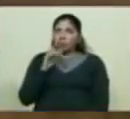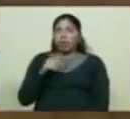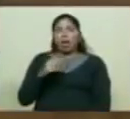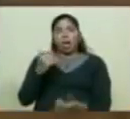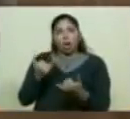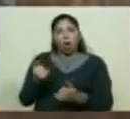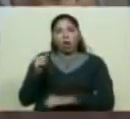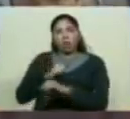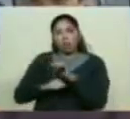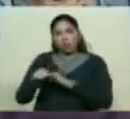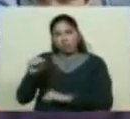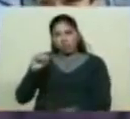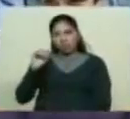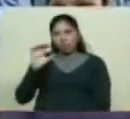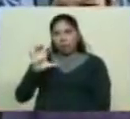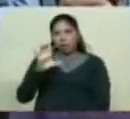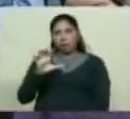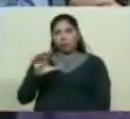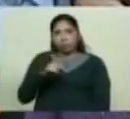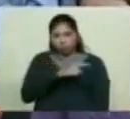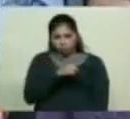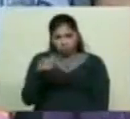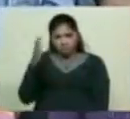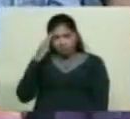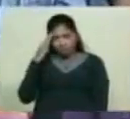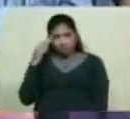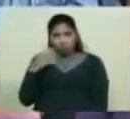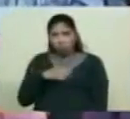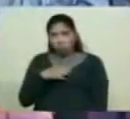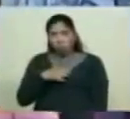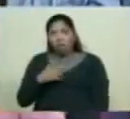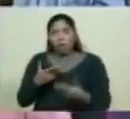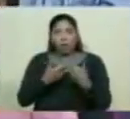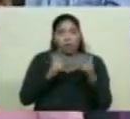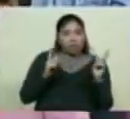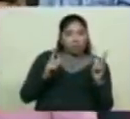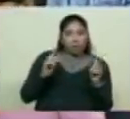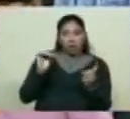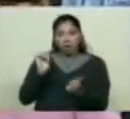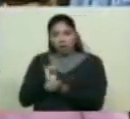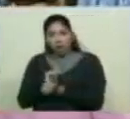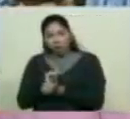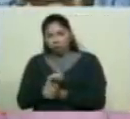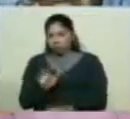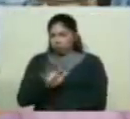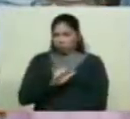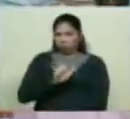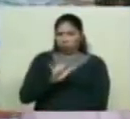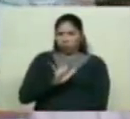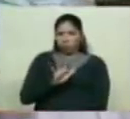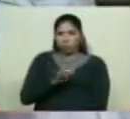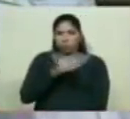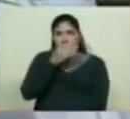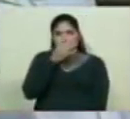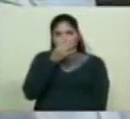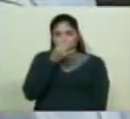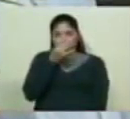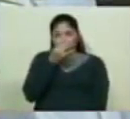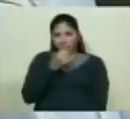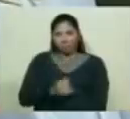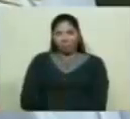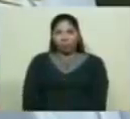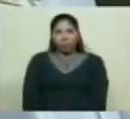sabéis que no se puede ser libre y esclavo a la vez sino violando a la vez las leyes naturales